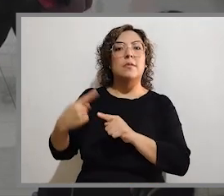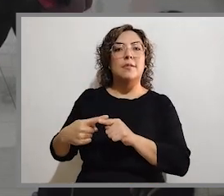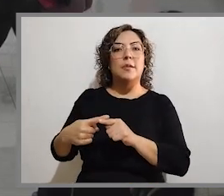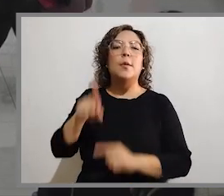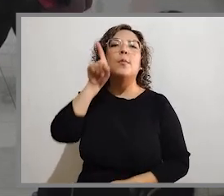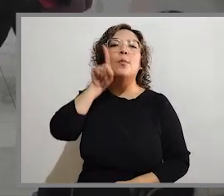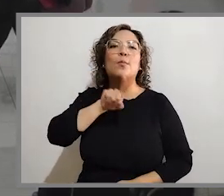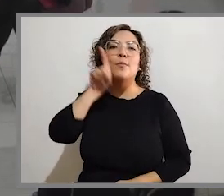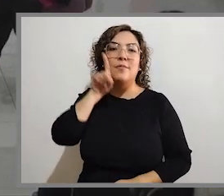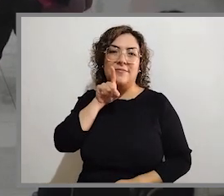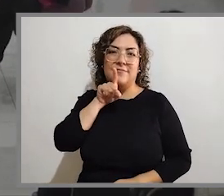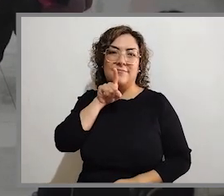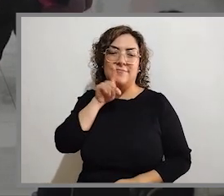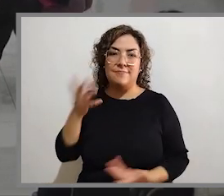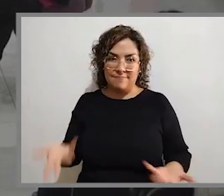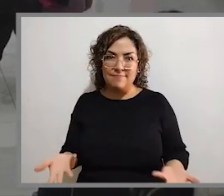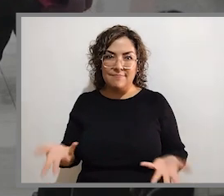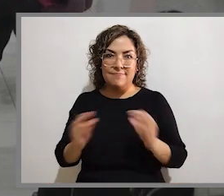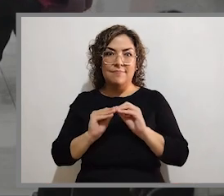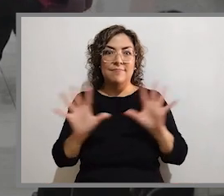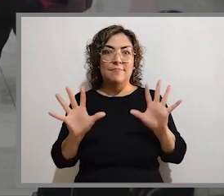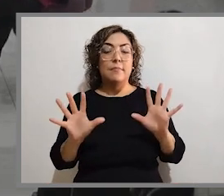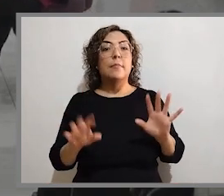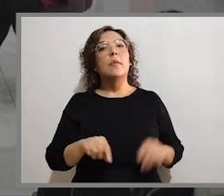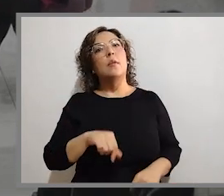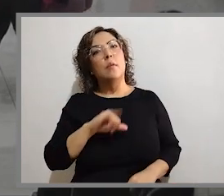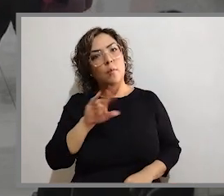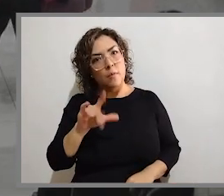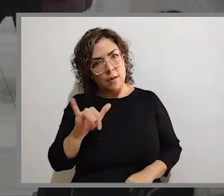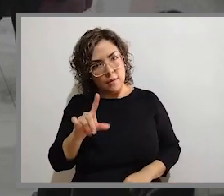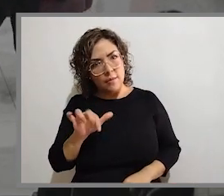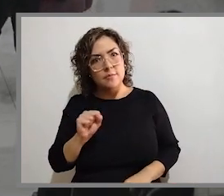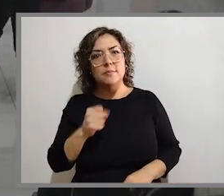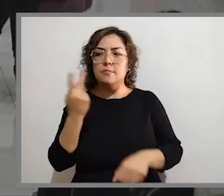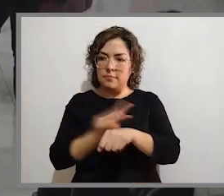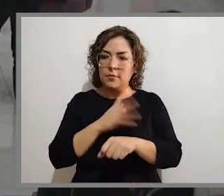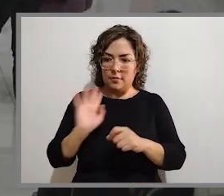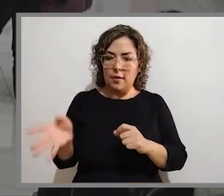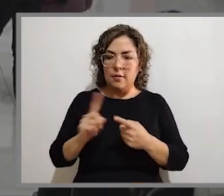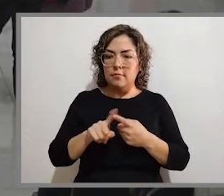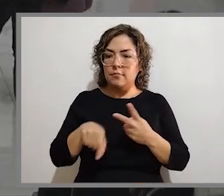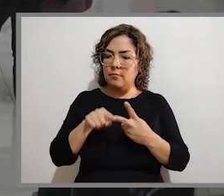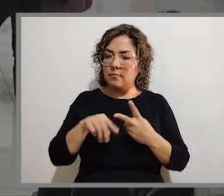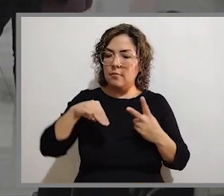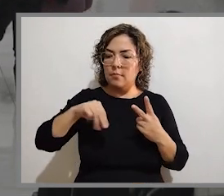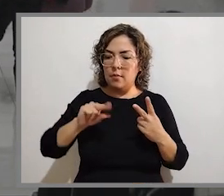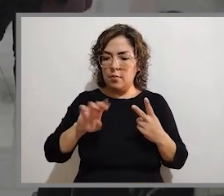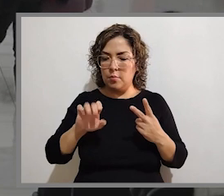casos Juanitas. Luego evolucionamos al caso Manuelitas y así, porque pues los partidos son muy creativos,